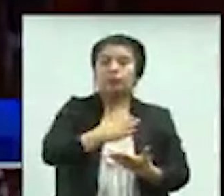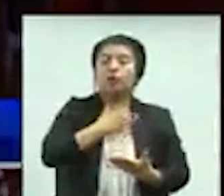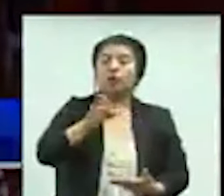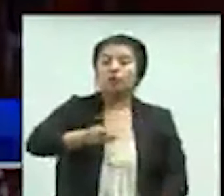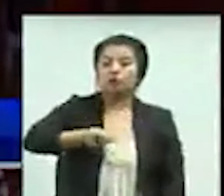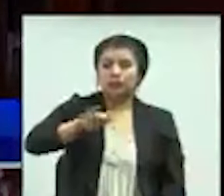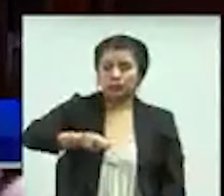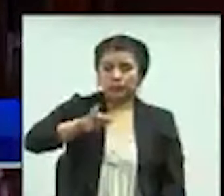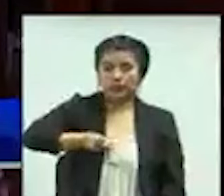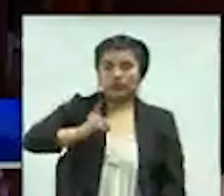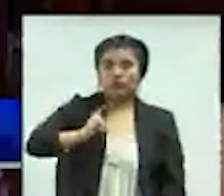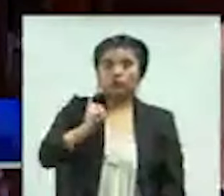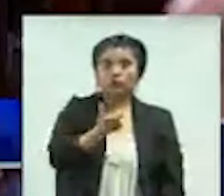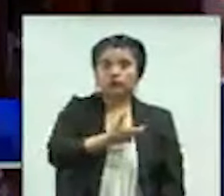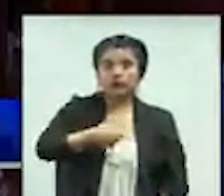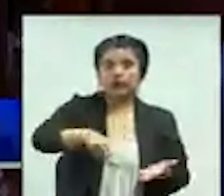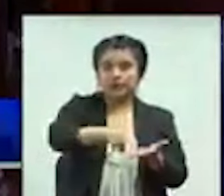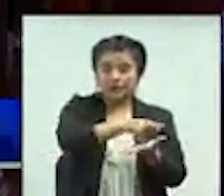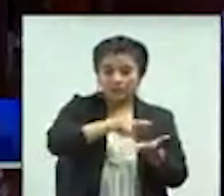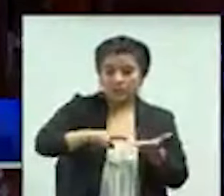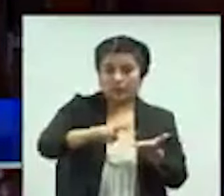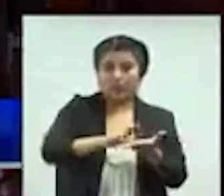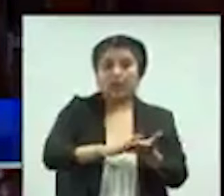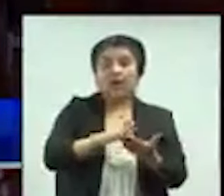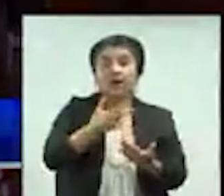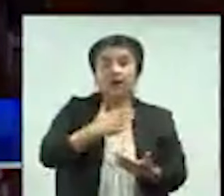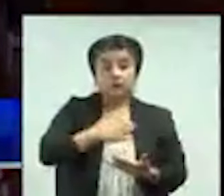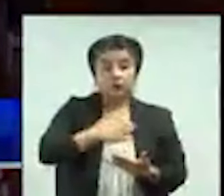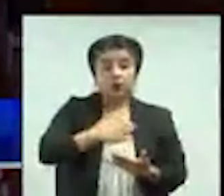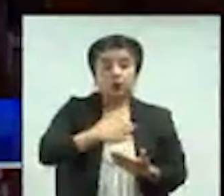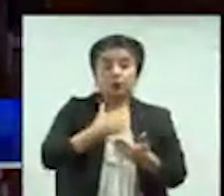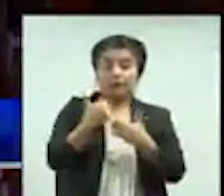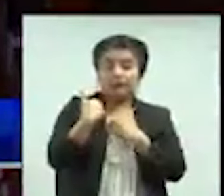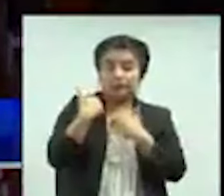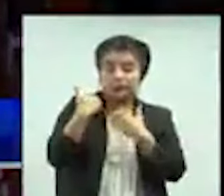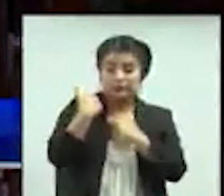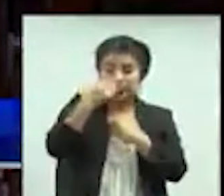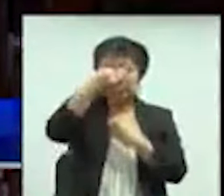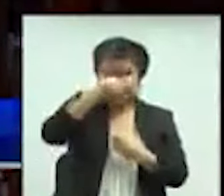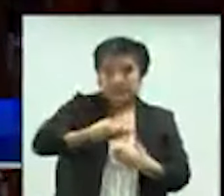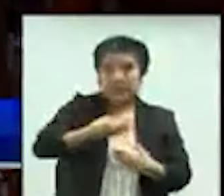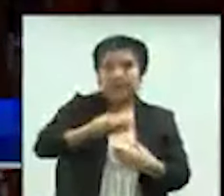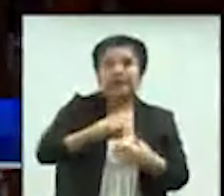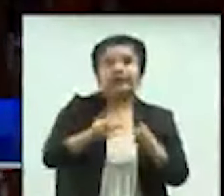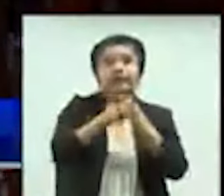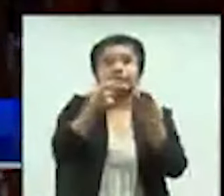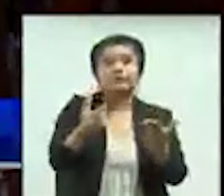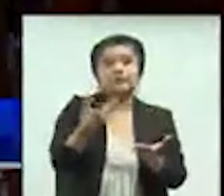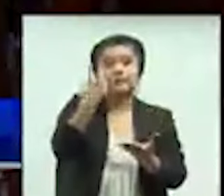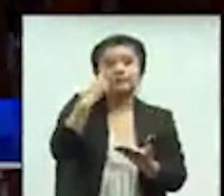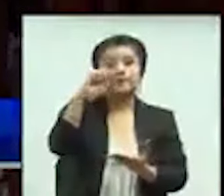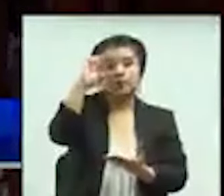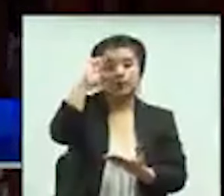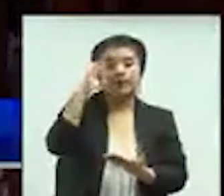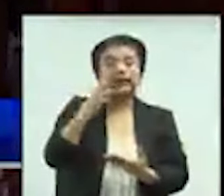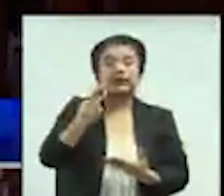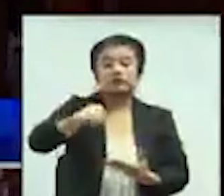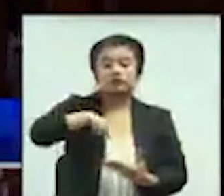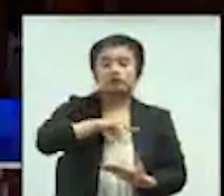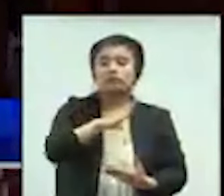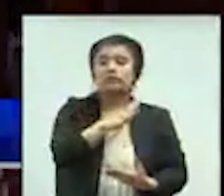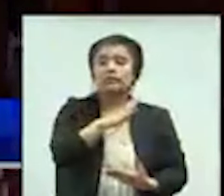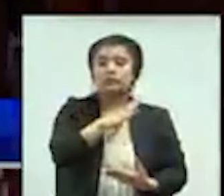diputado al Congreso de la República, haciendo uso de la facultad constitucional que nos corresponde